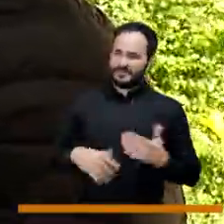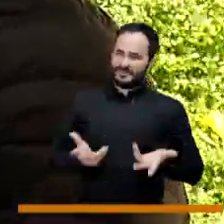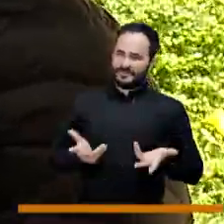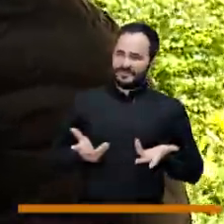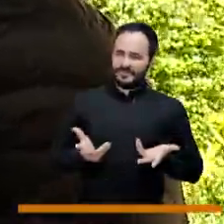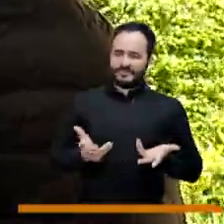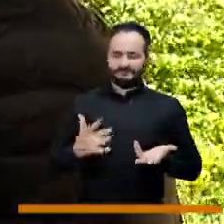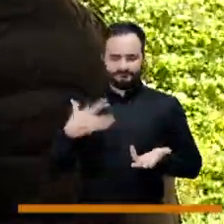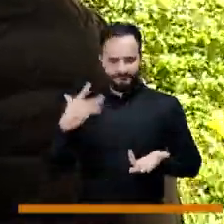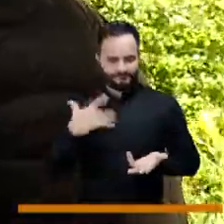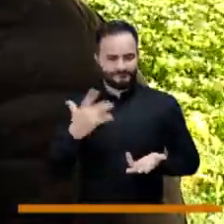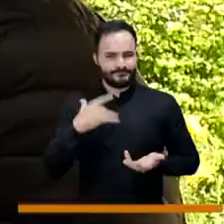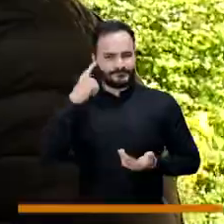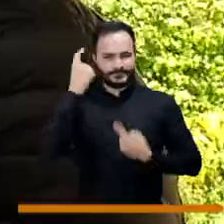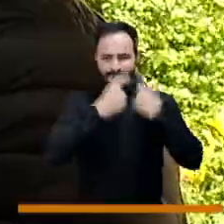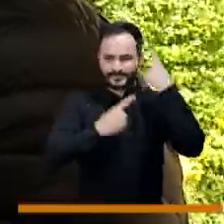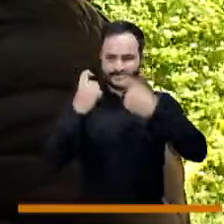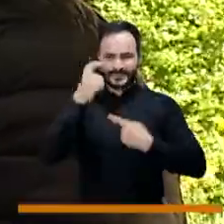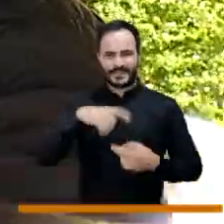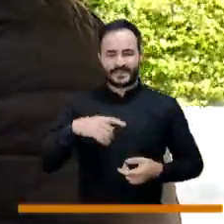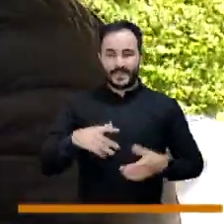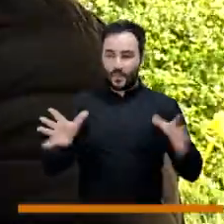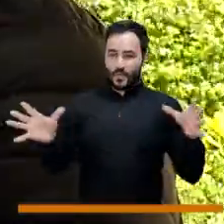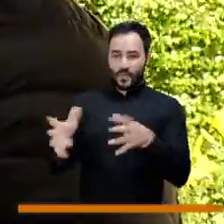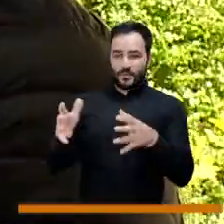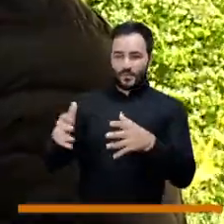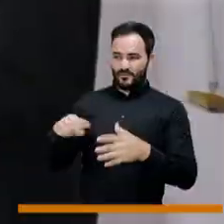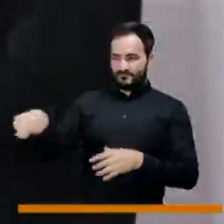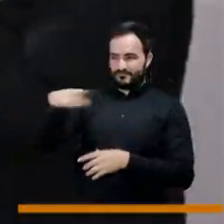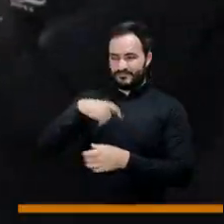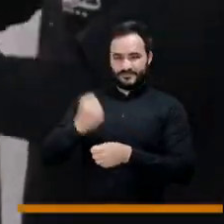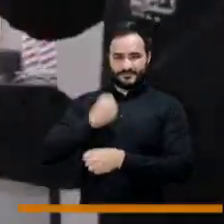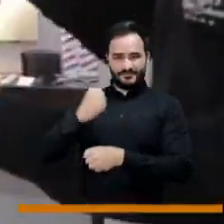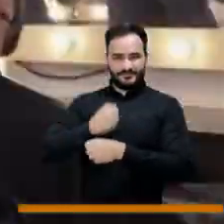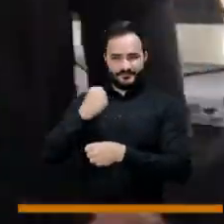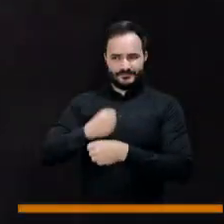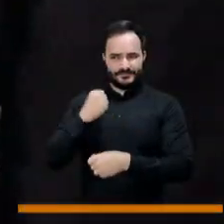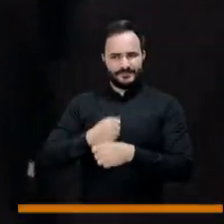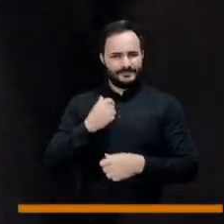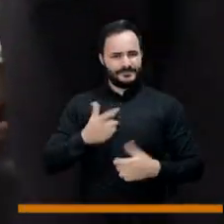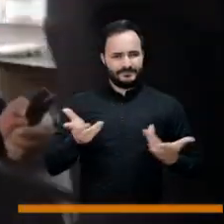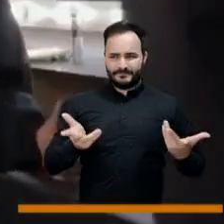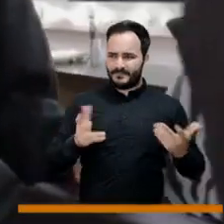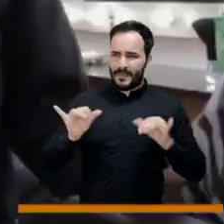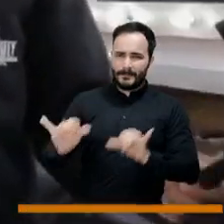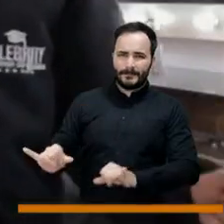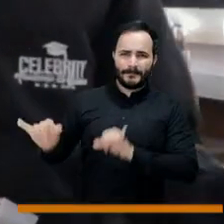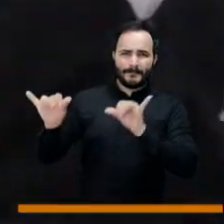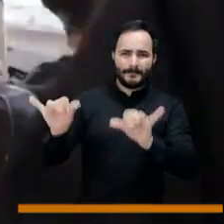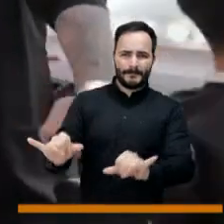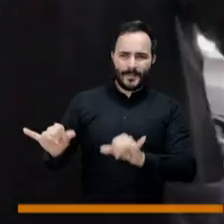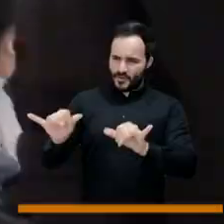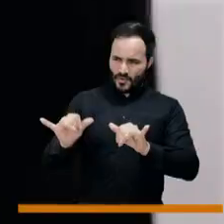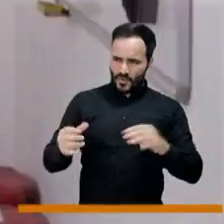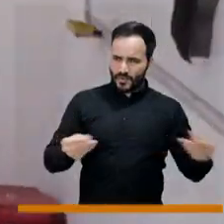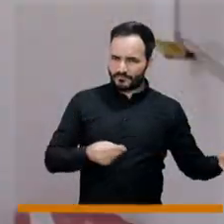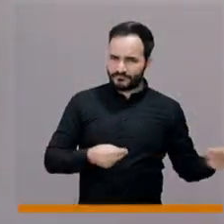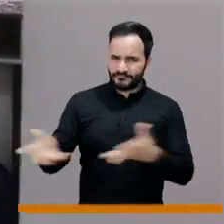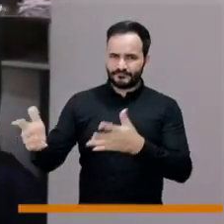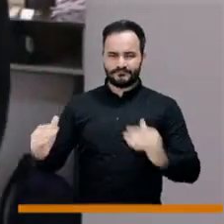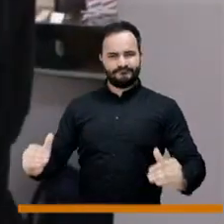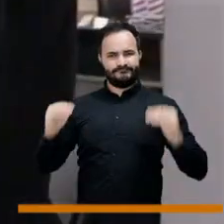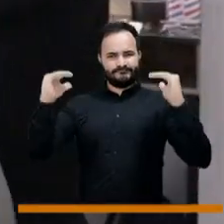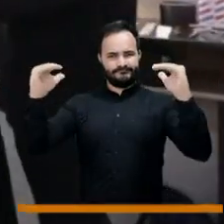que era importante aportar para el gremio, que el gremio se profesionalizara, y es que aquí hay